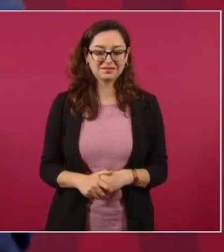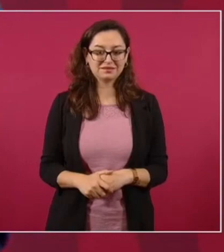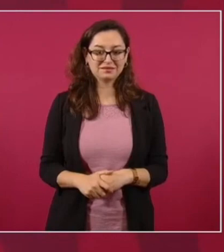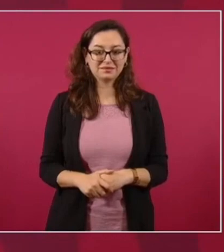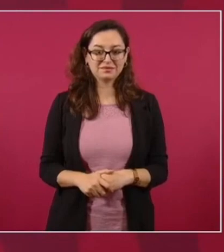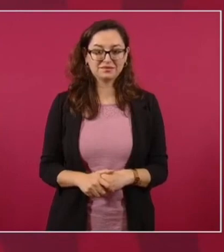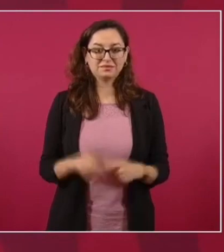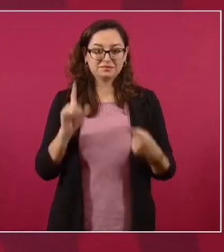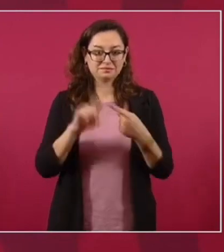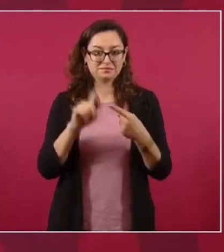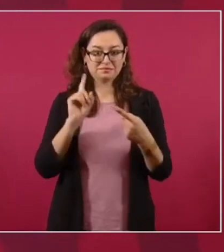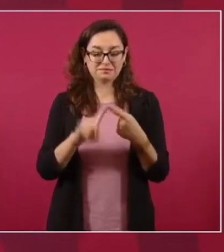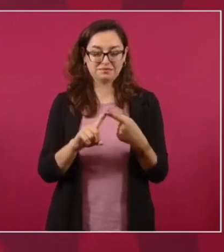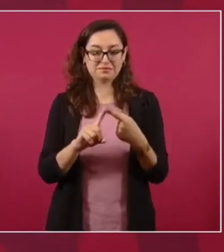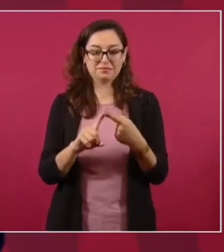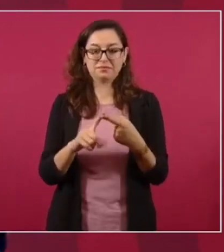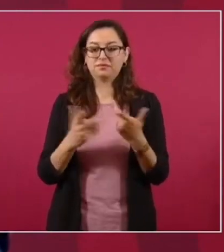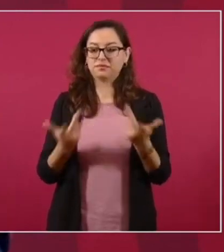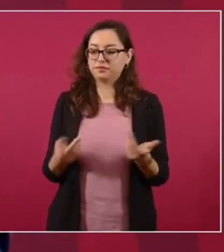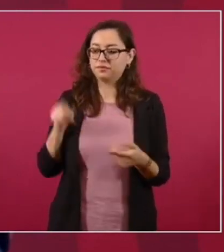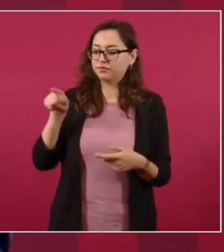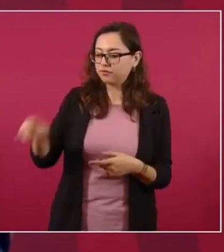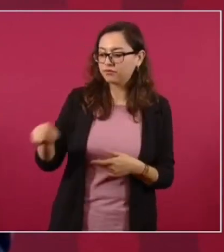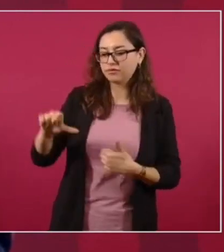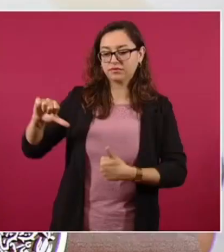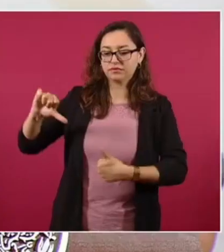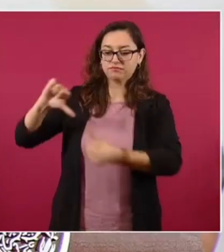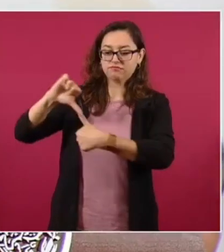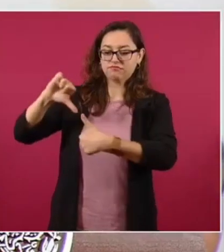que haya cooperación para el desarrollo.